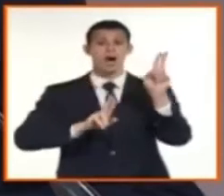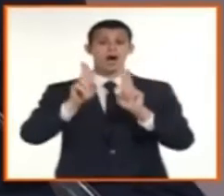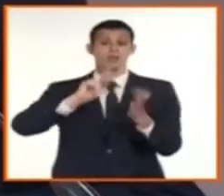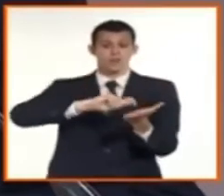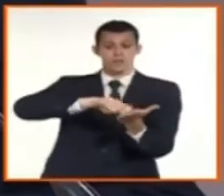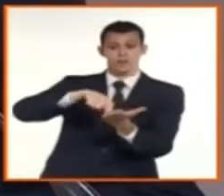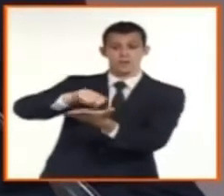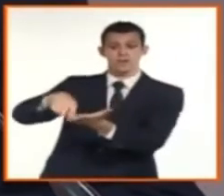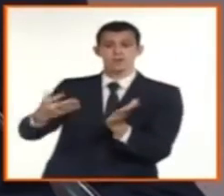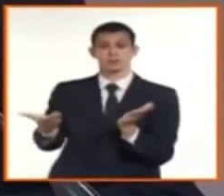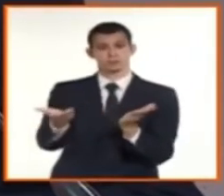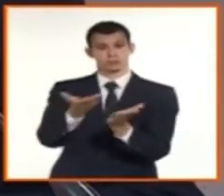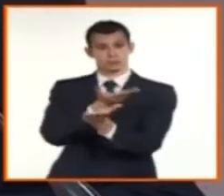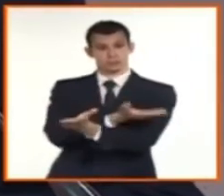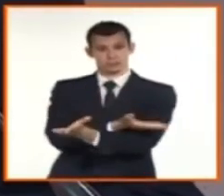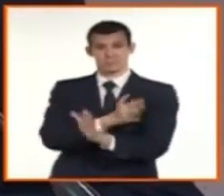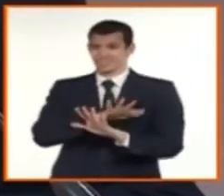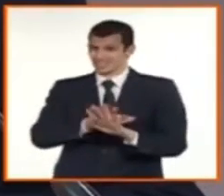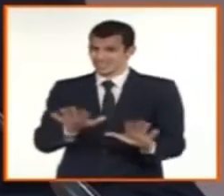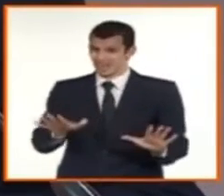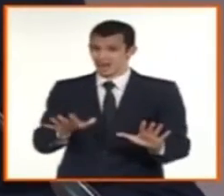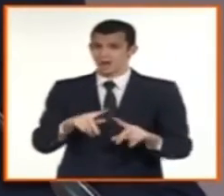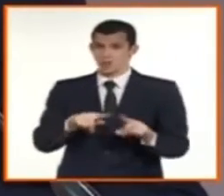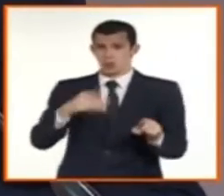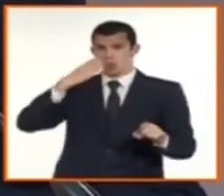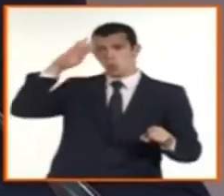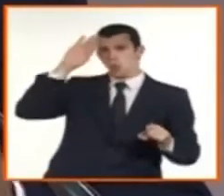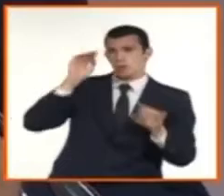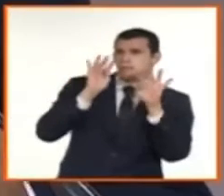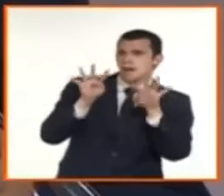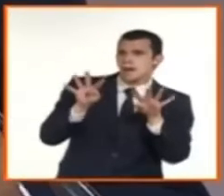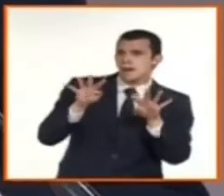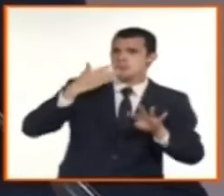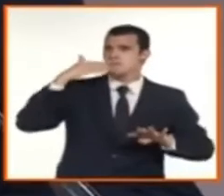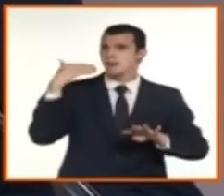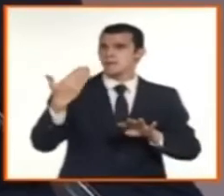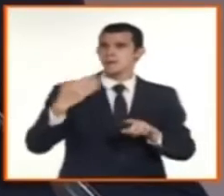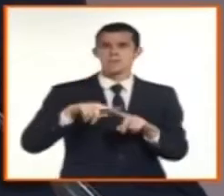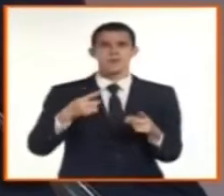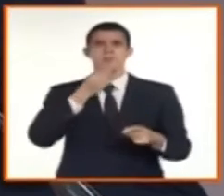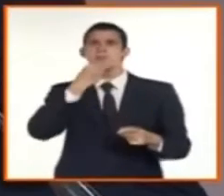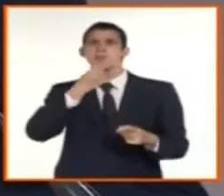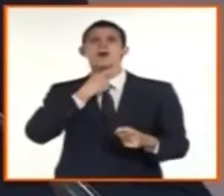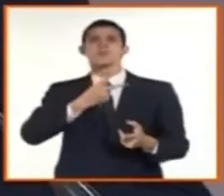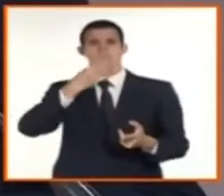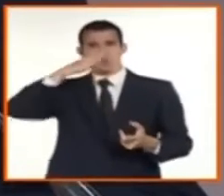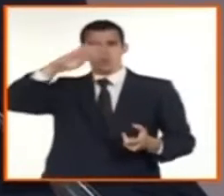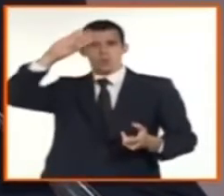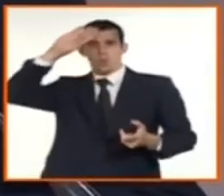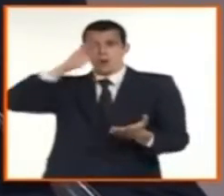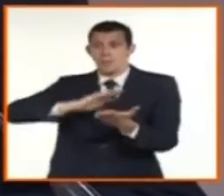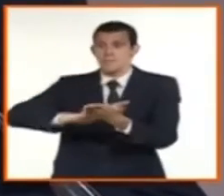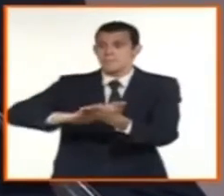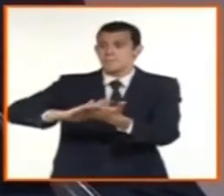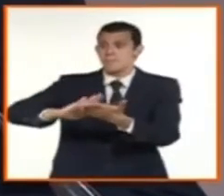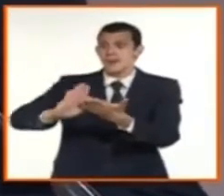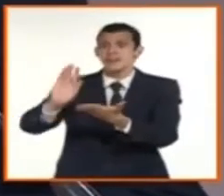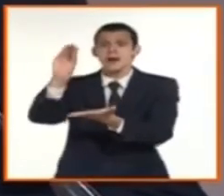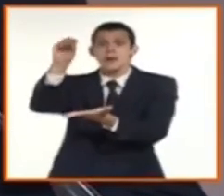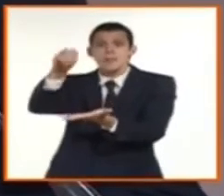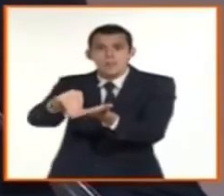porque era una vía segura para que nuestros atletas pudieran jugar en el mejor béisbol del mundo porque realmente